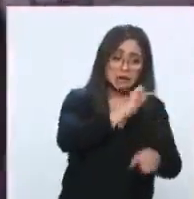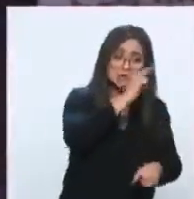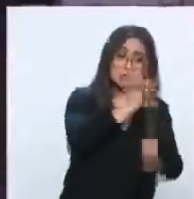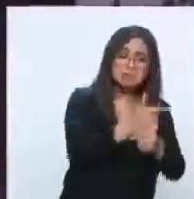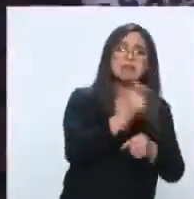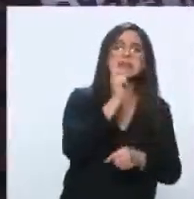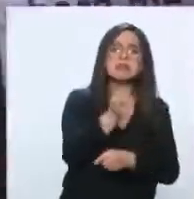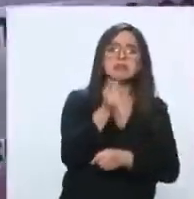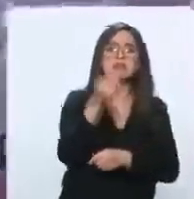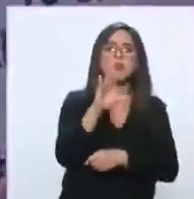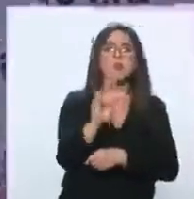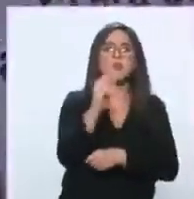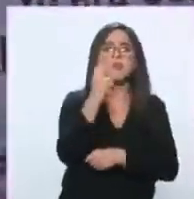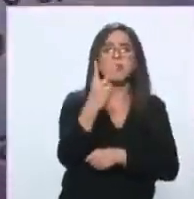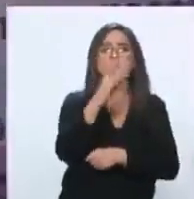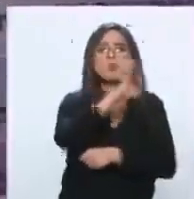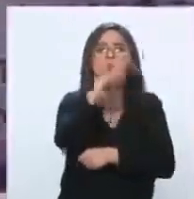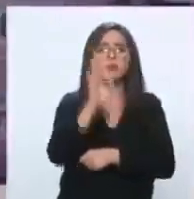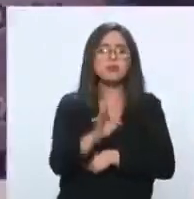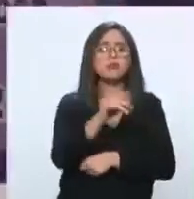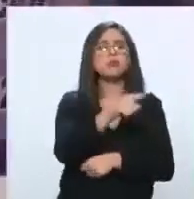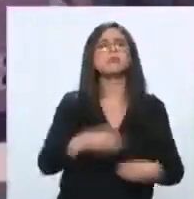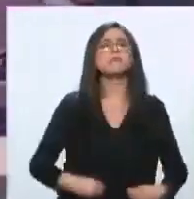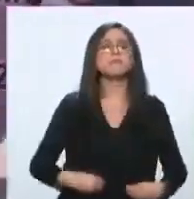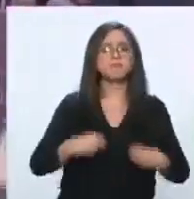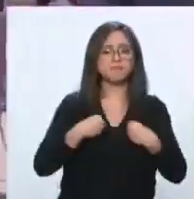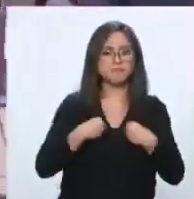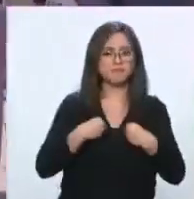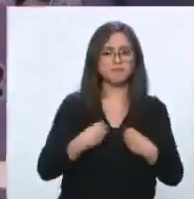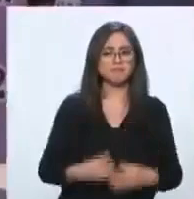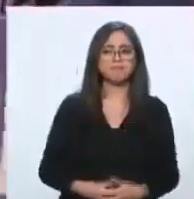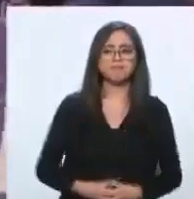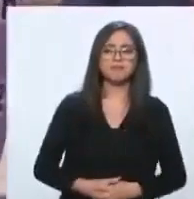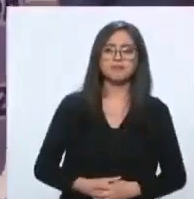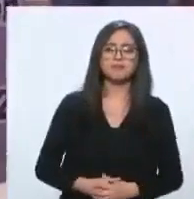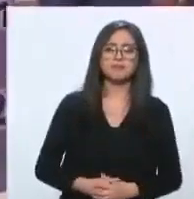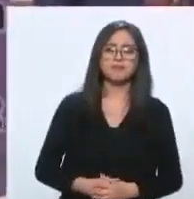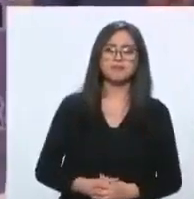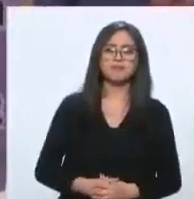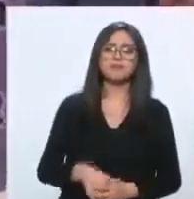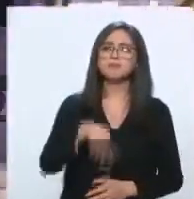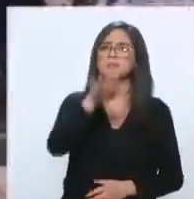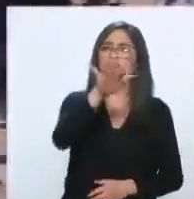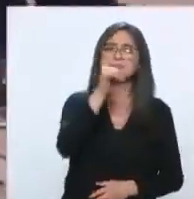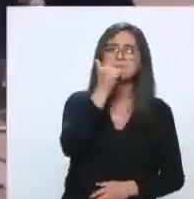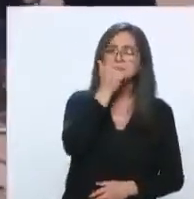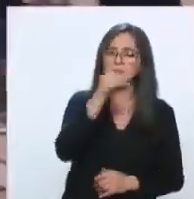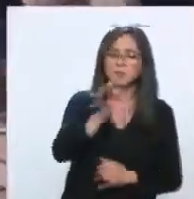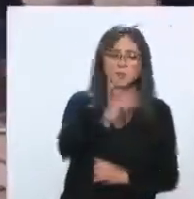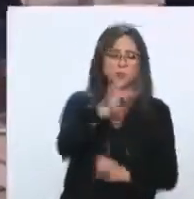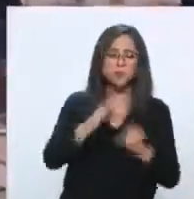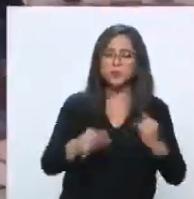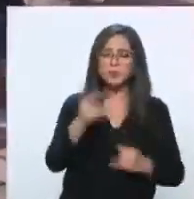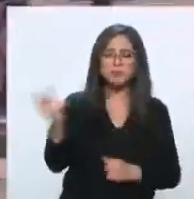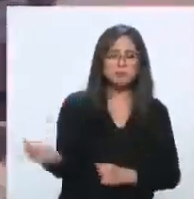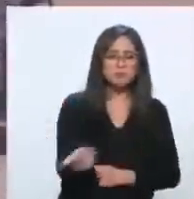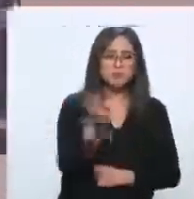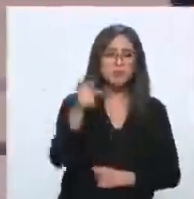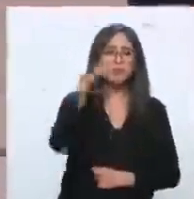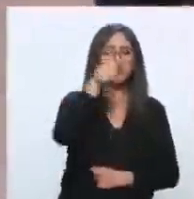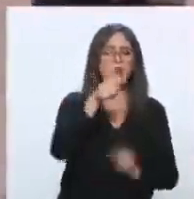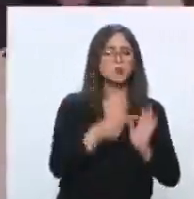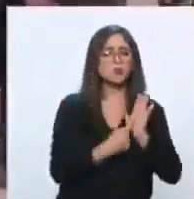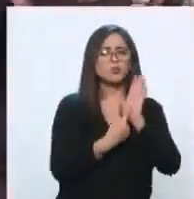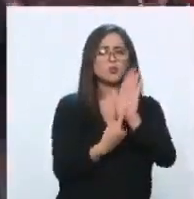el 92% con vida. Muy bien, tendría una última pregunta nada más sobre estos resultados que ustedes presentaron